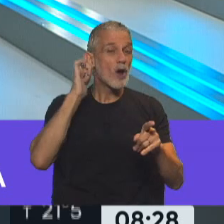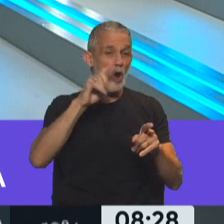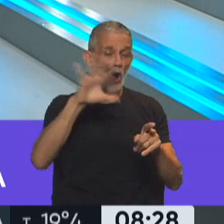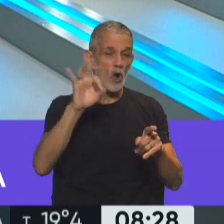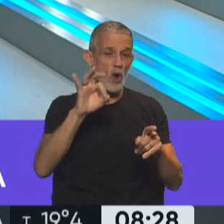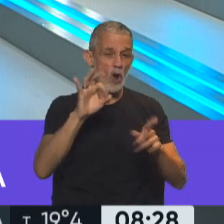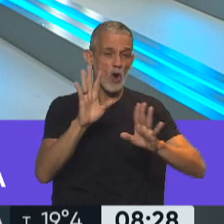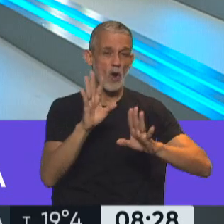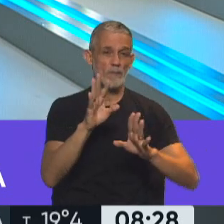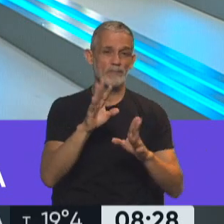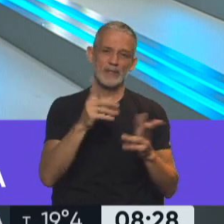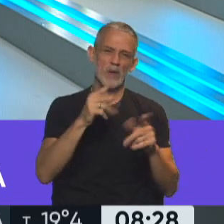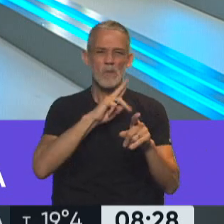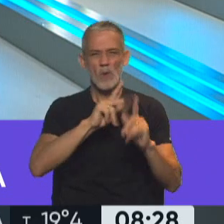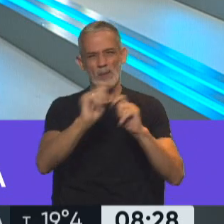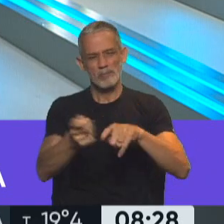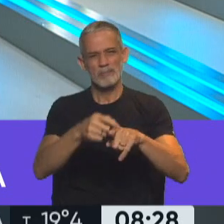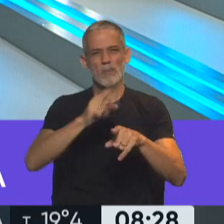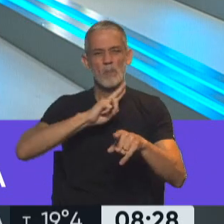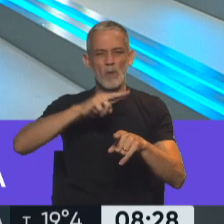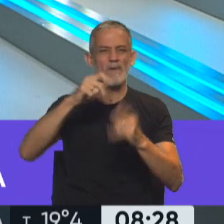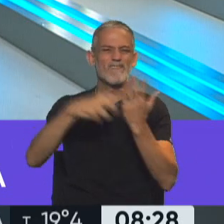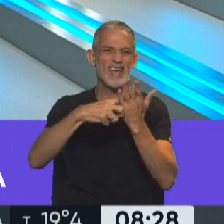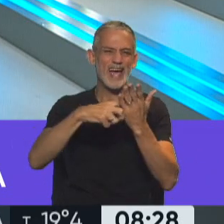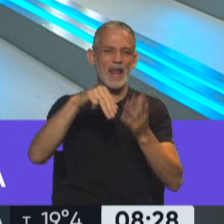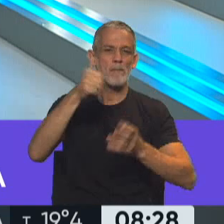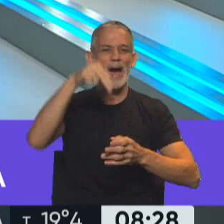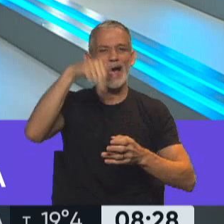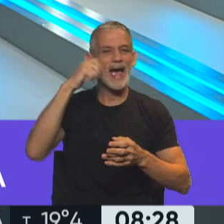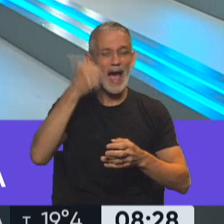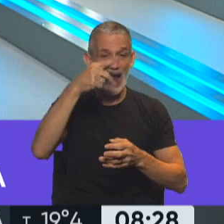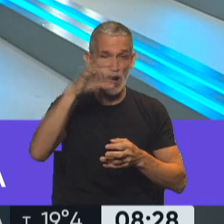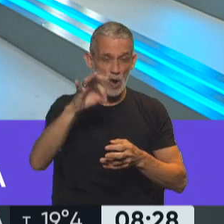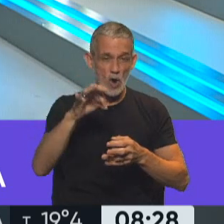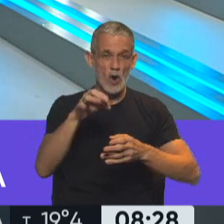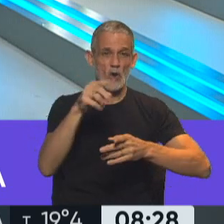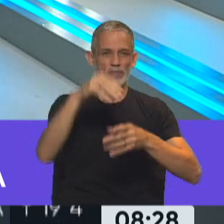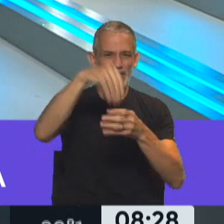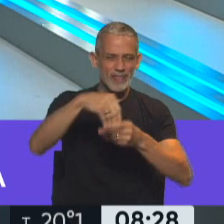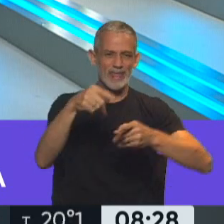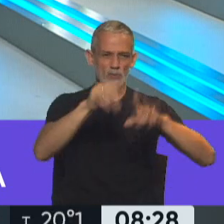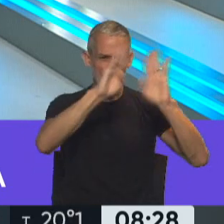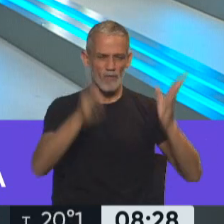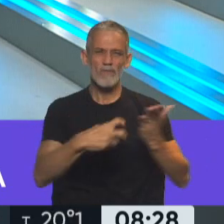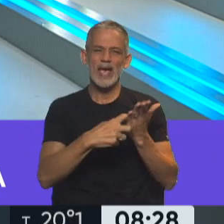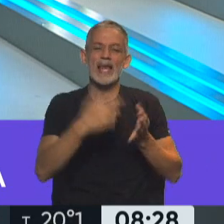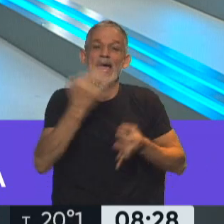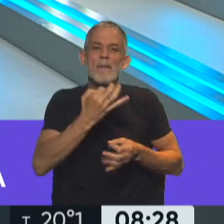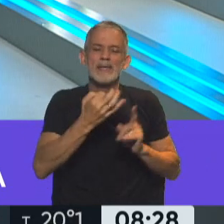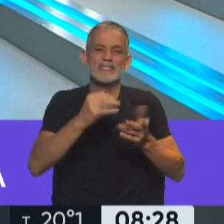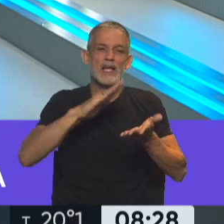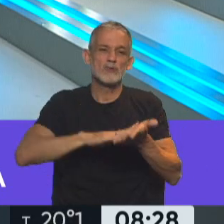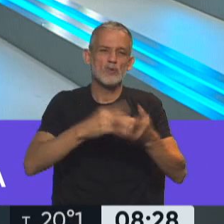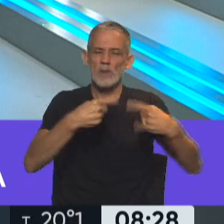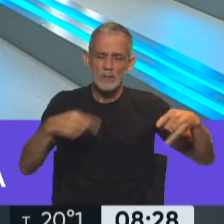estuvo presente, ante la fiscal Mángano, la fiscal que pertenece a la Protex, la Fiscalía Especial contra